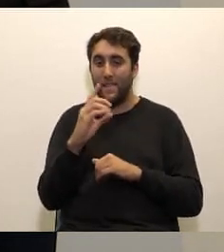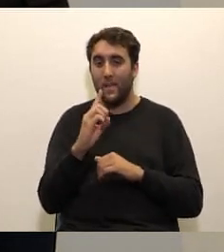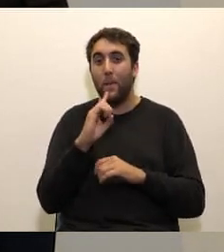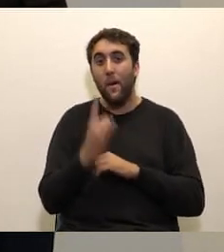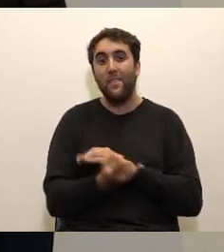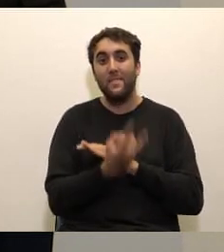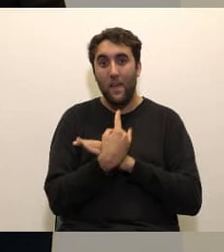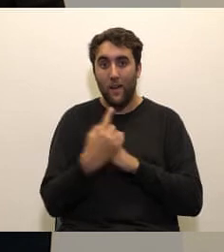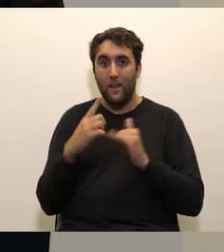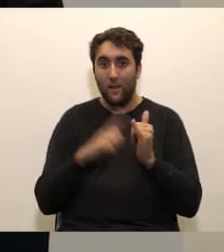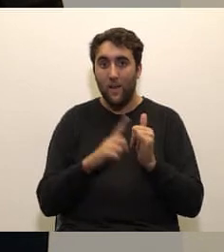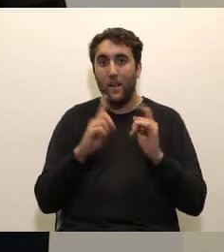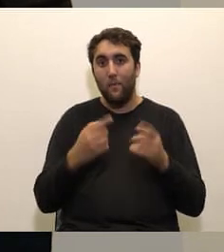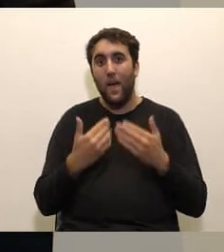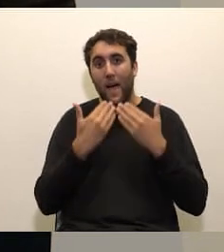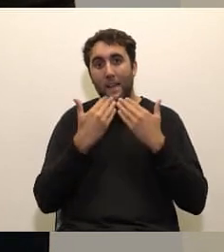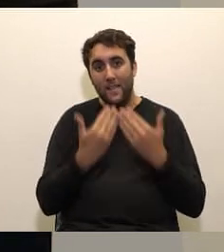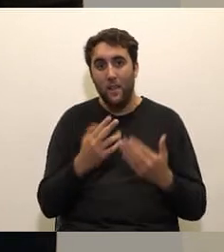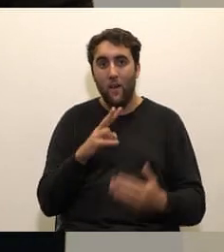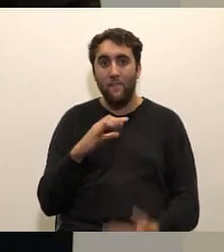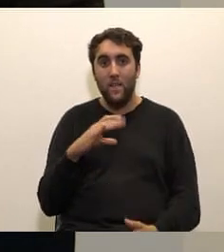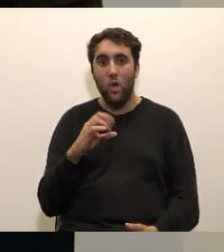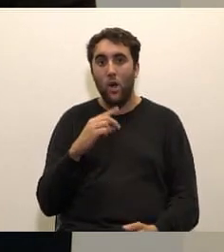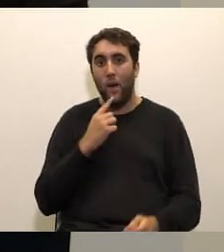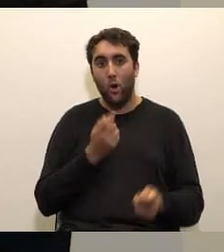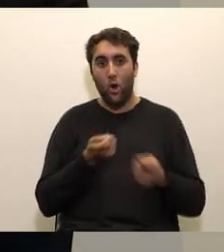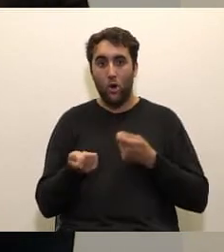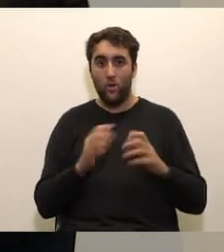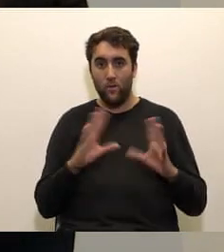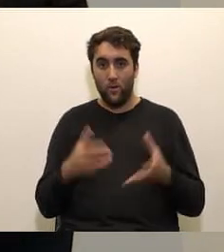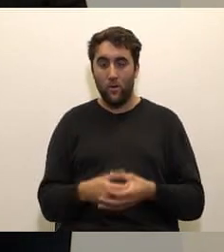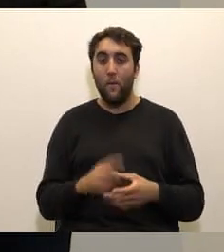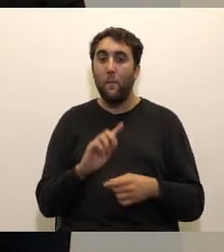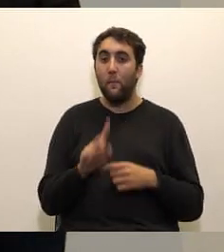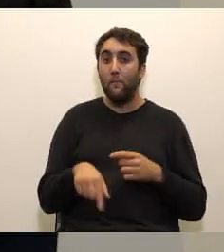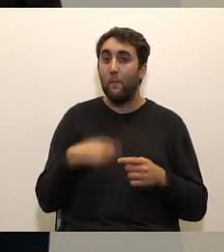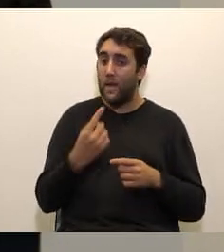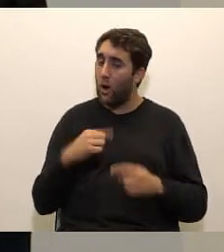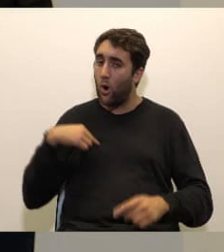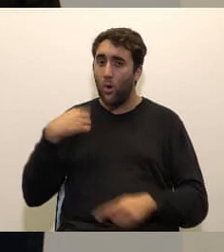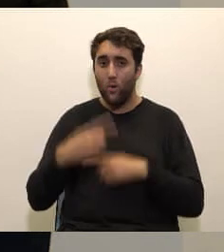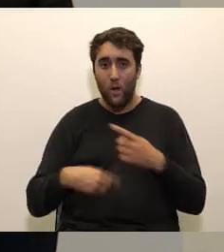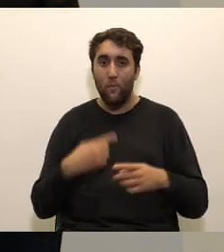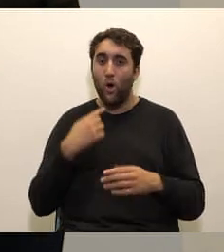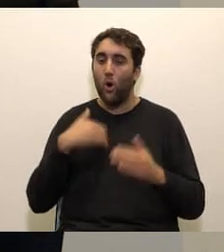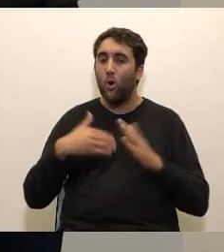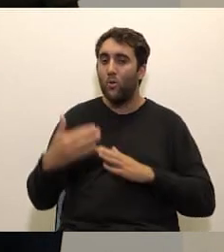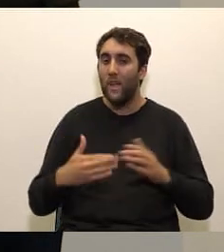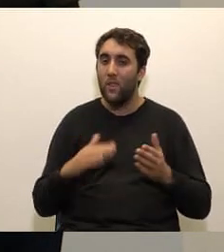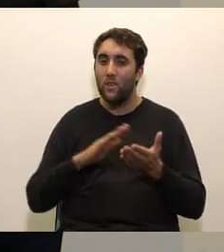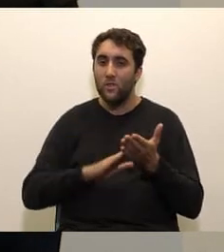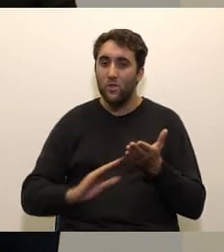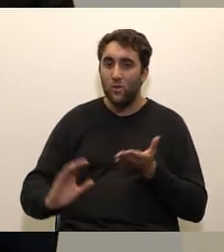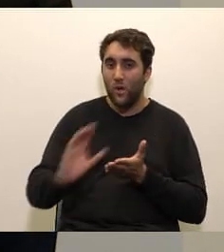Plan Ceibal, y quiero agradecerte muchísimo, Victoria, la moderación de la actividad de hoy. Y mañana seguimos entonces construyendo